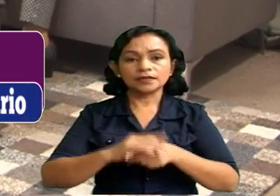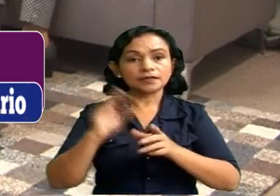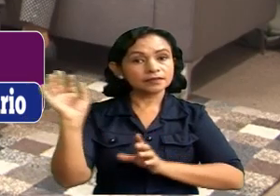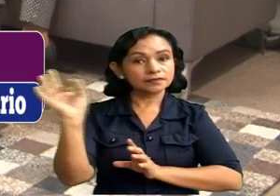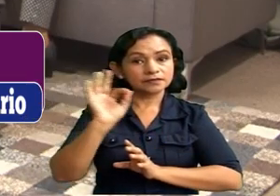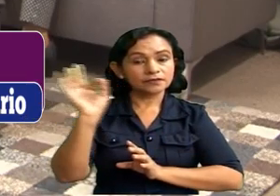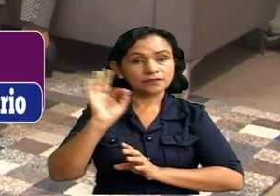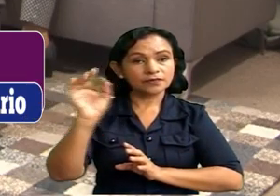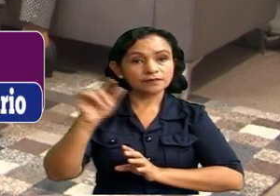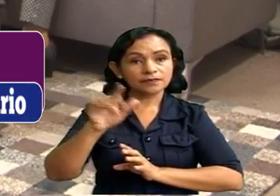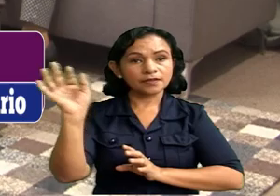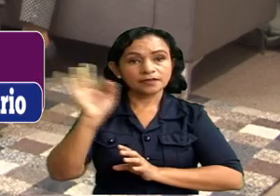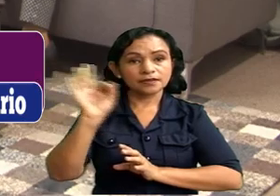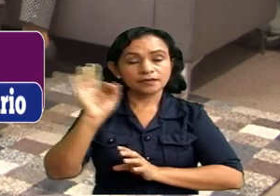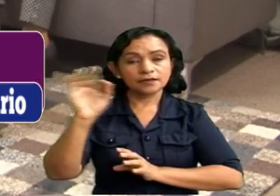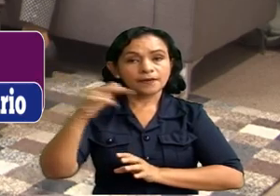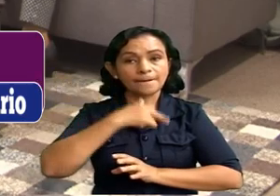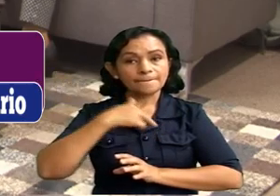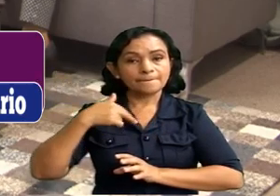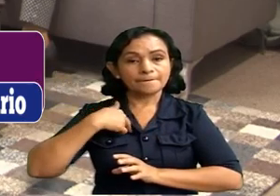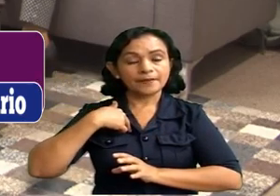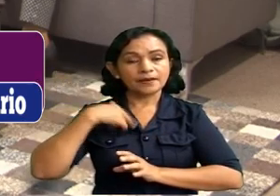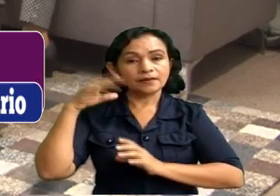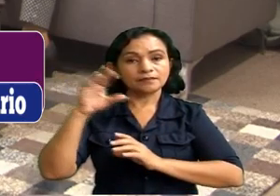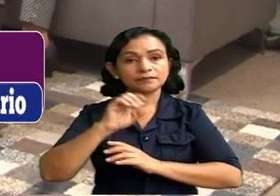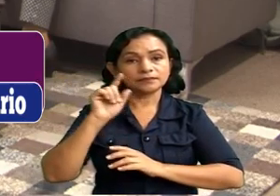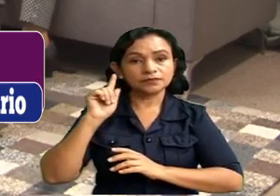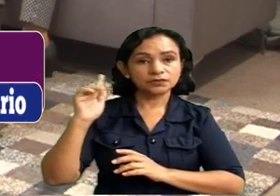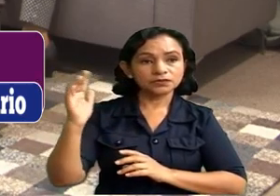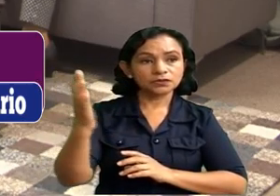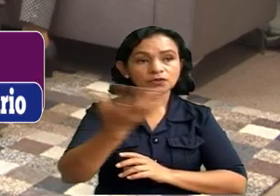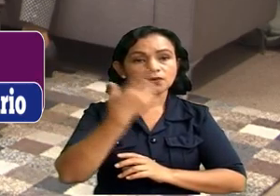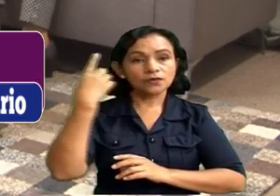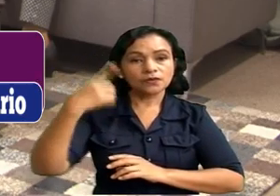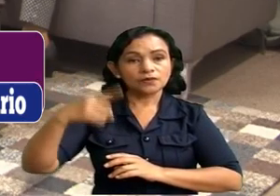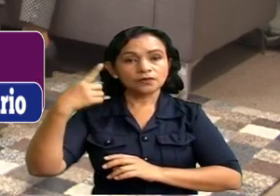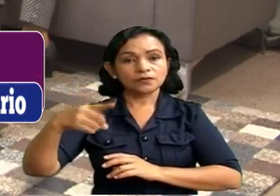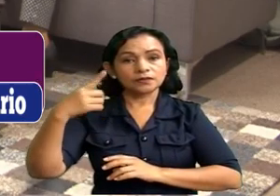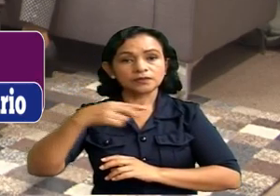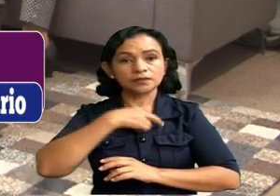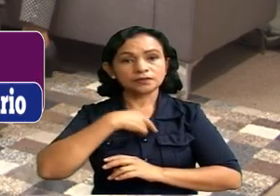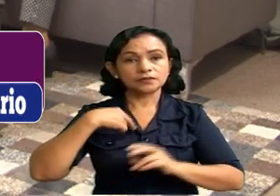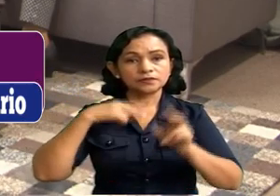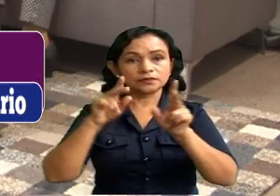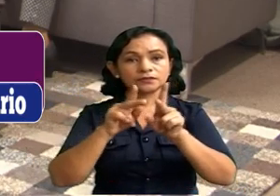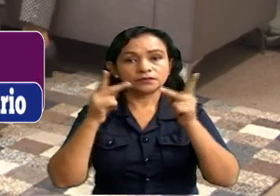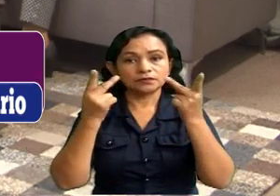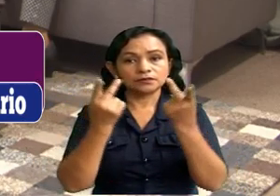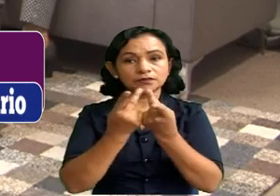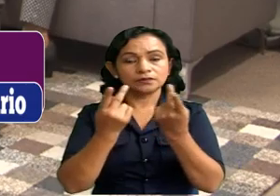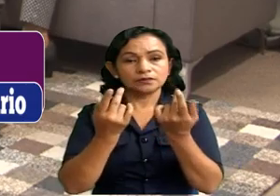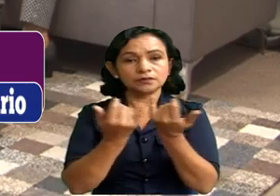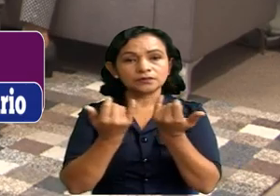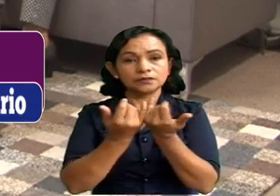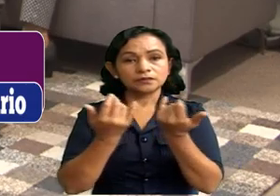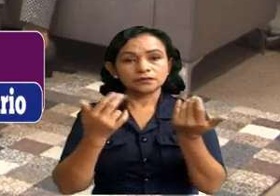manera ellos van a arrebatar todos los derechos que nuestros pueblos han adquirido en esta etapa